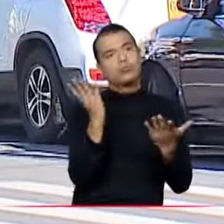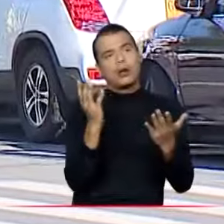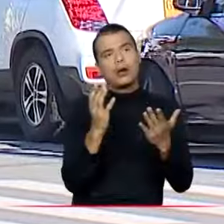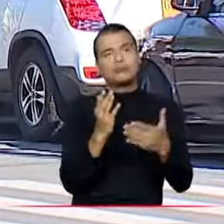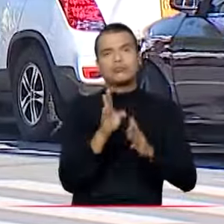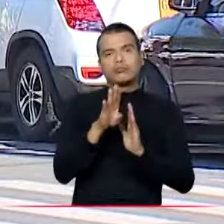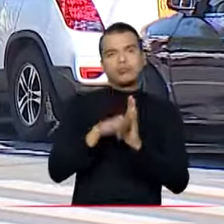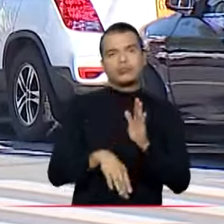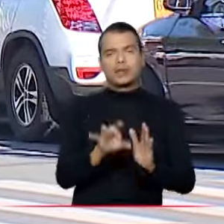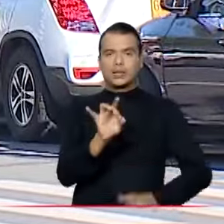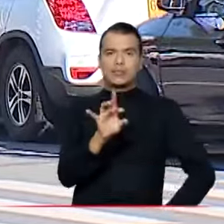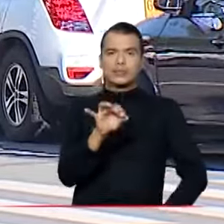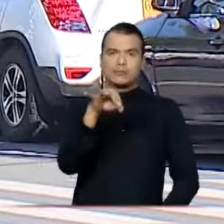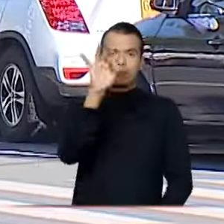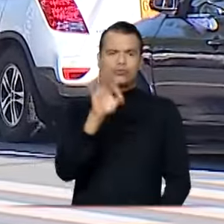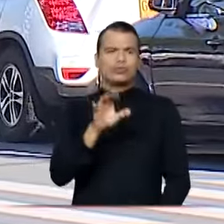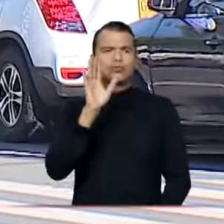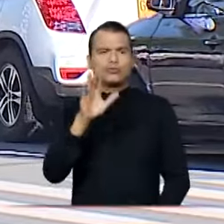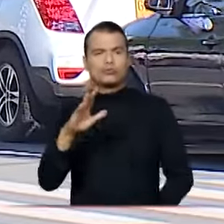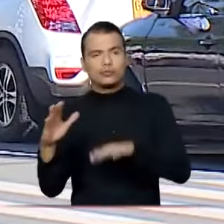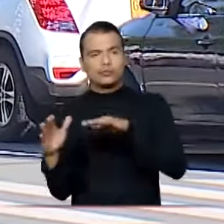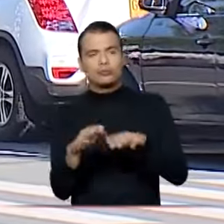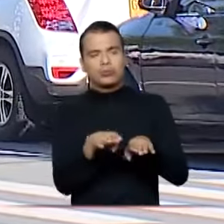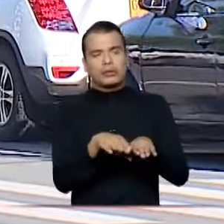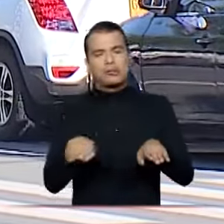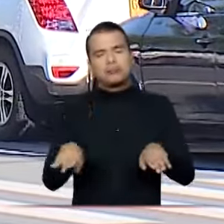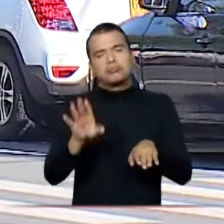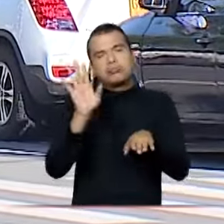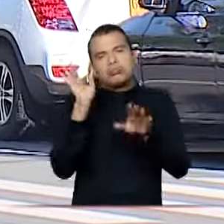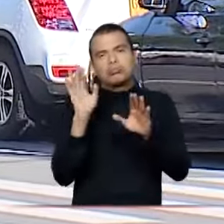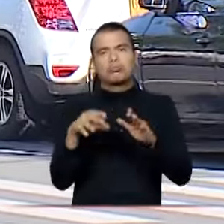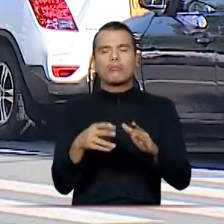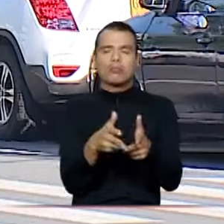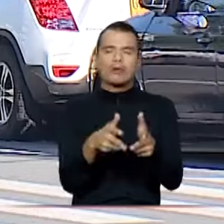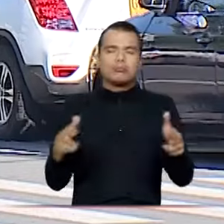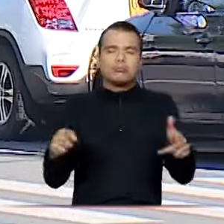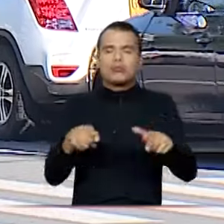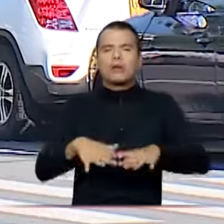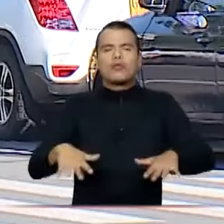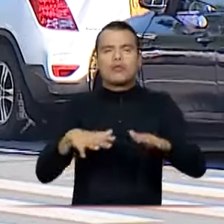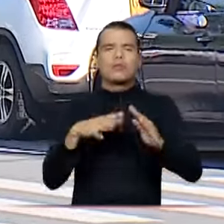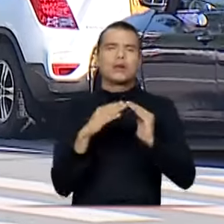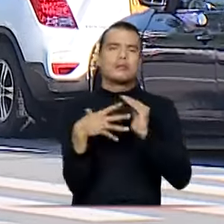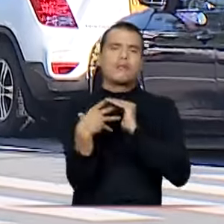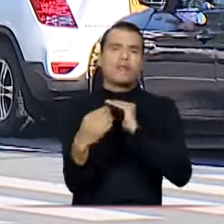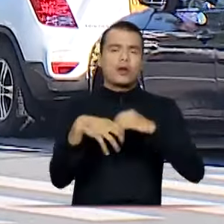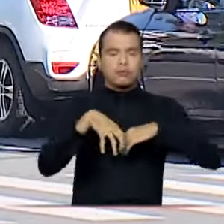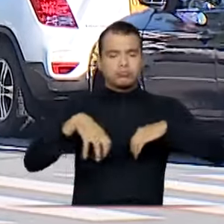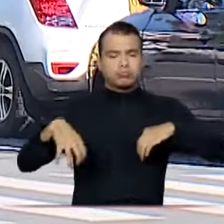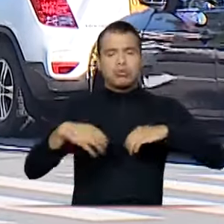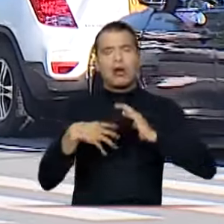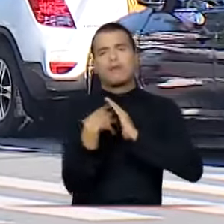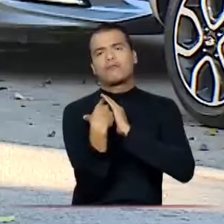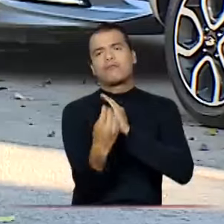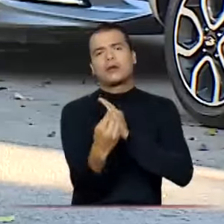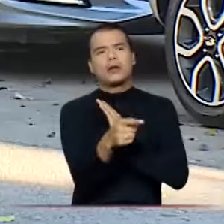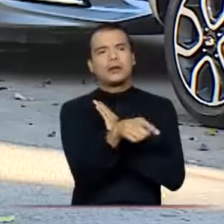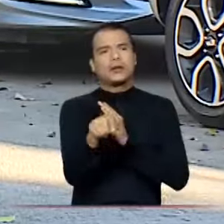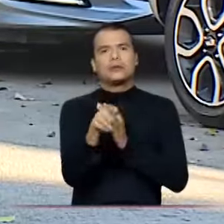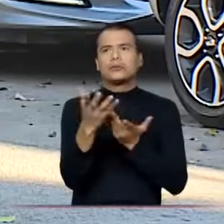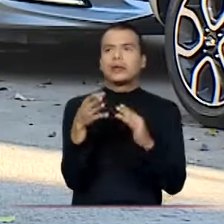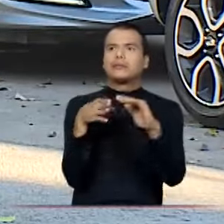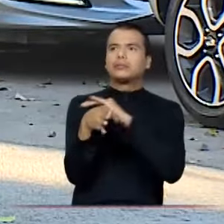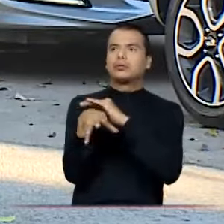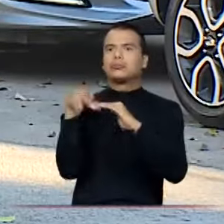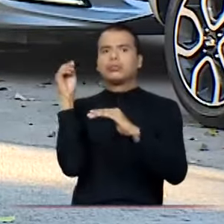vial. Carros y motos parqueados en andenes y separadores frente a garajes de viviendas o negocios, que incluso llegan a impedir que se puedan